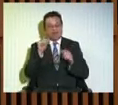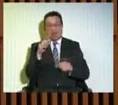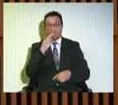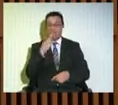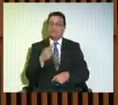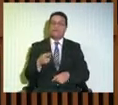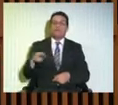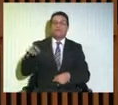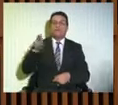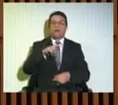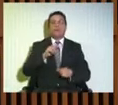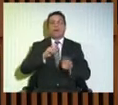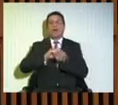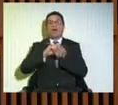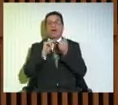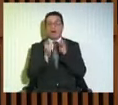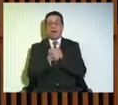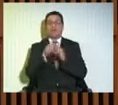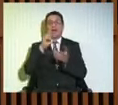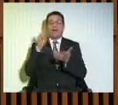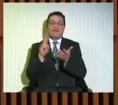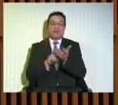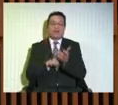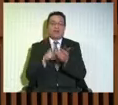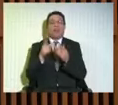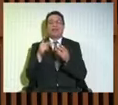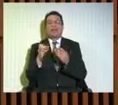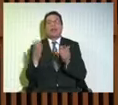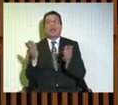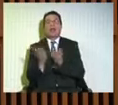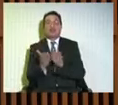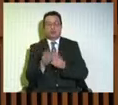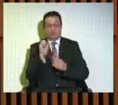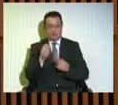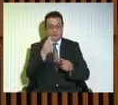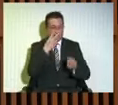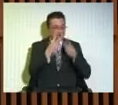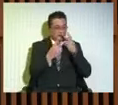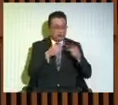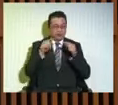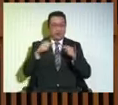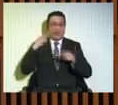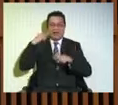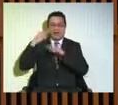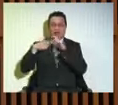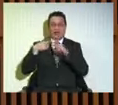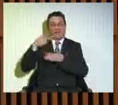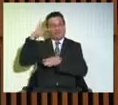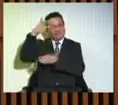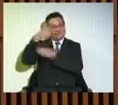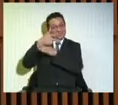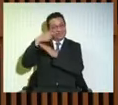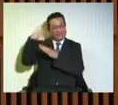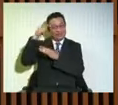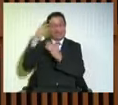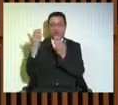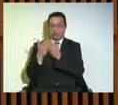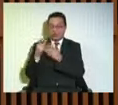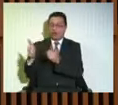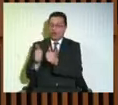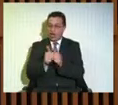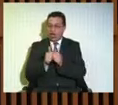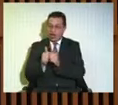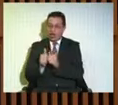a cambiar la realidad de los estudiantes como hemos visto hoy día a través de una historia en un video y de una estudiante que nos ha